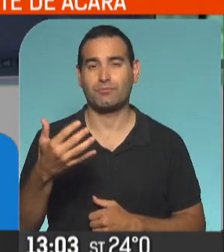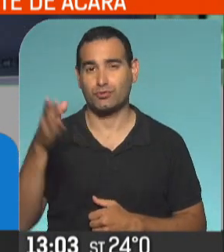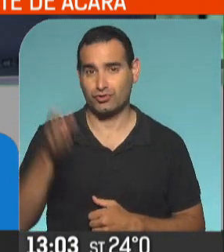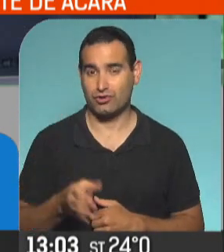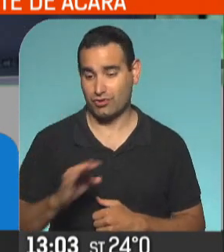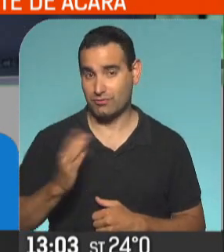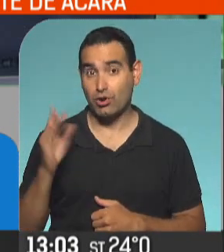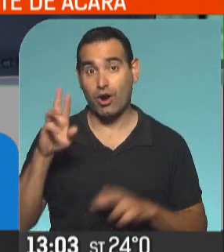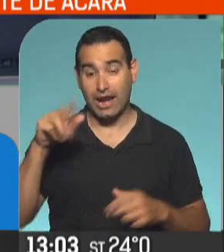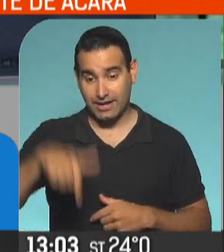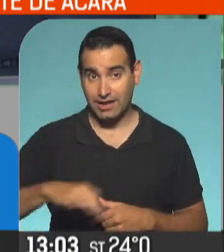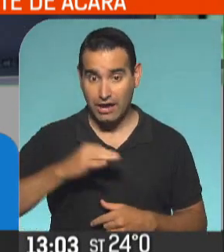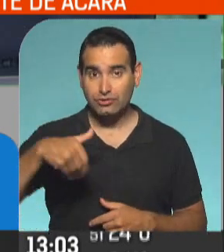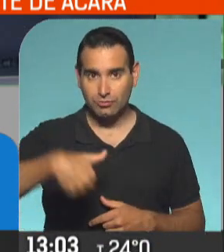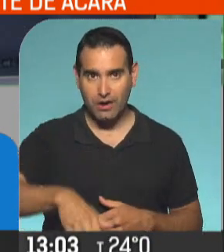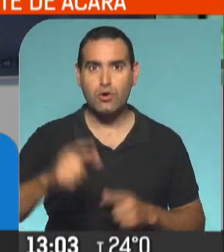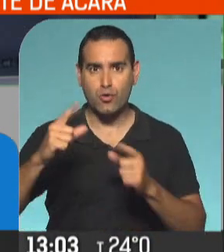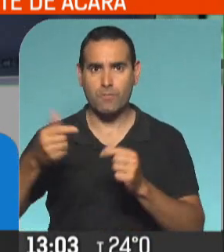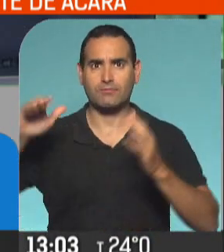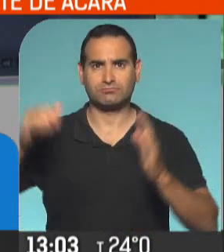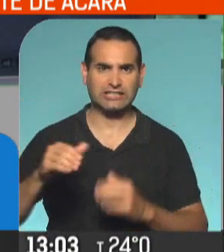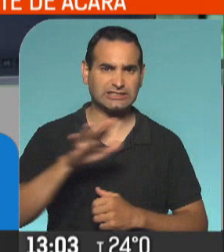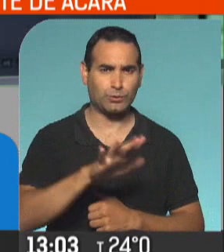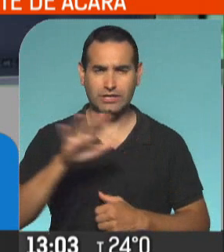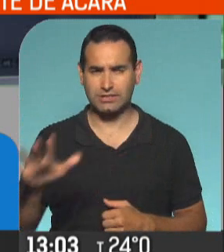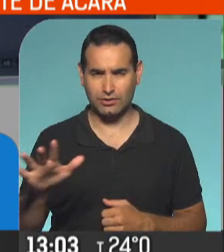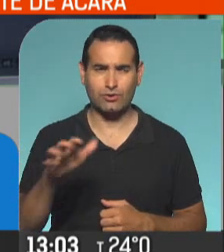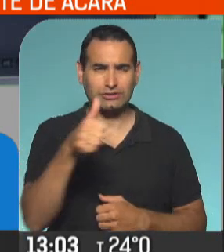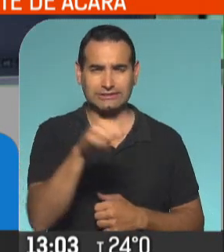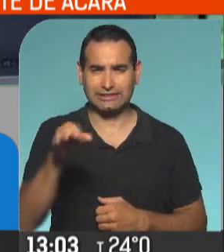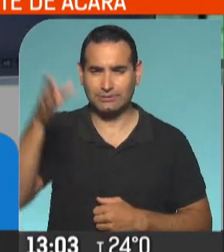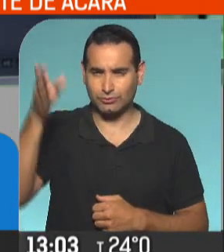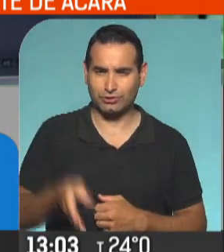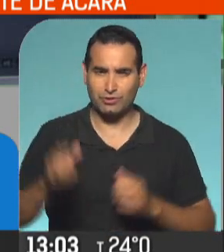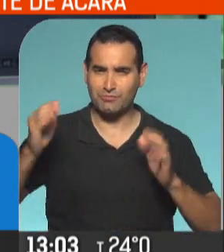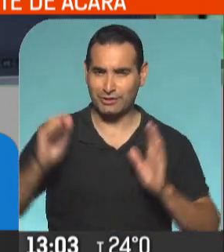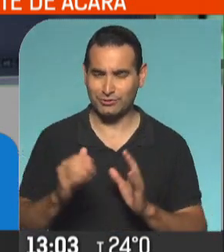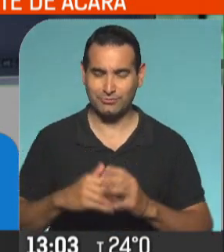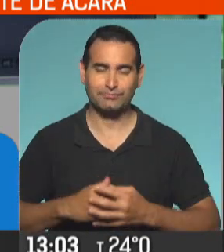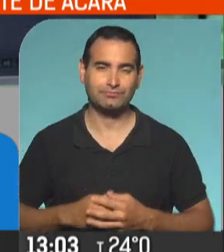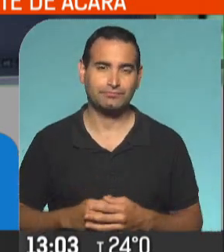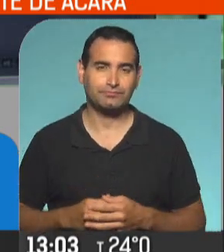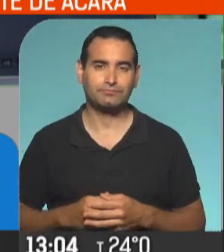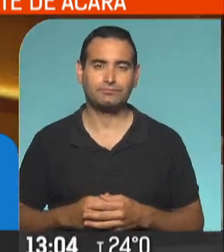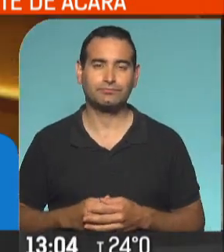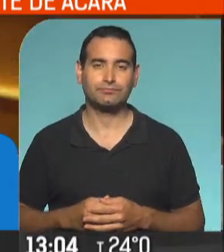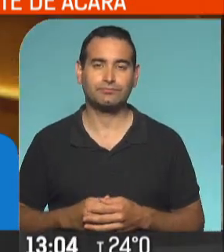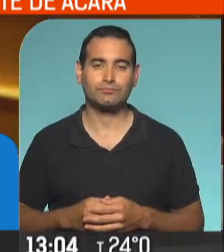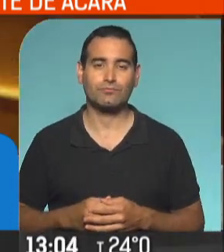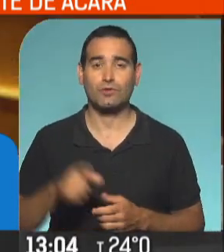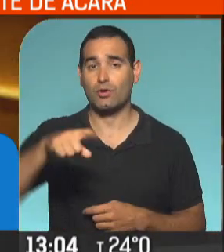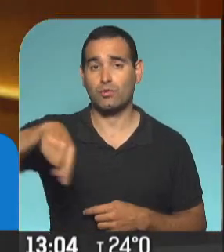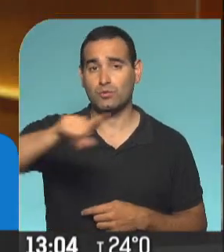esperemos para este año que esa cifra baje entre el 55 y 60 por ciento arreglado ustedes son